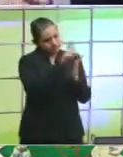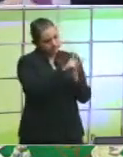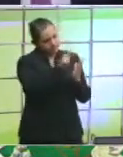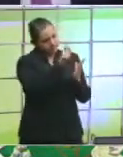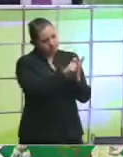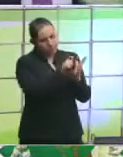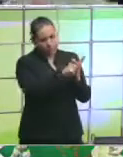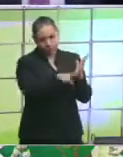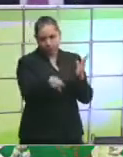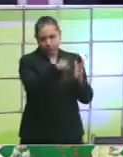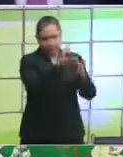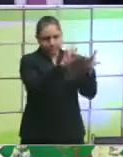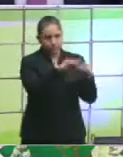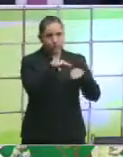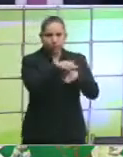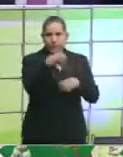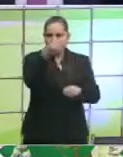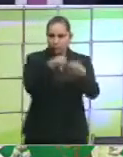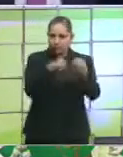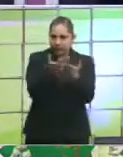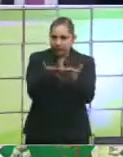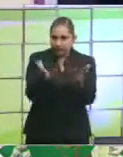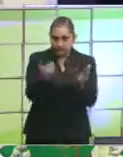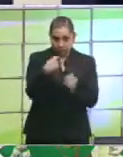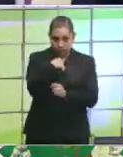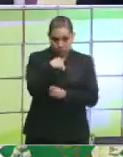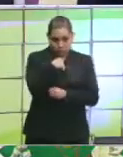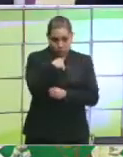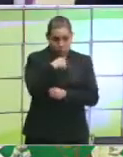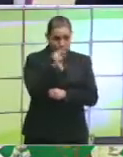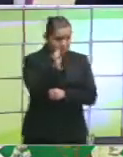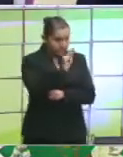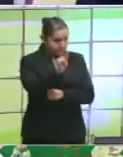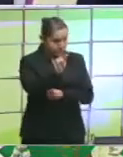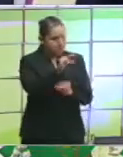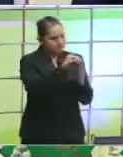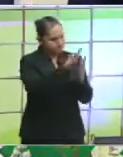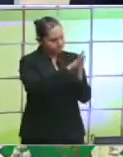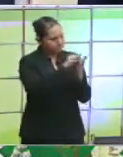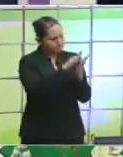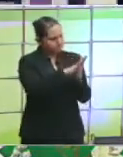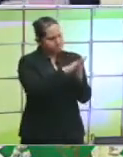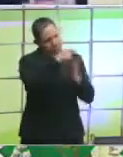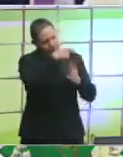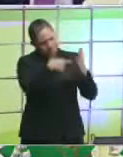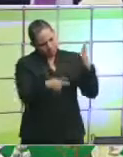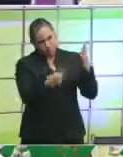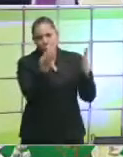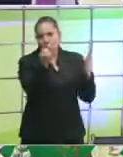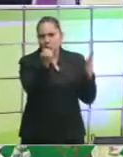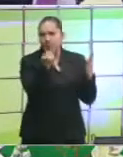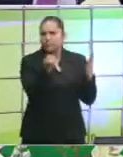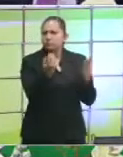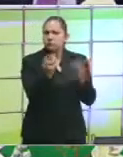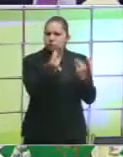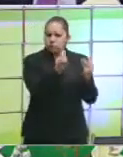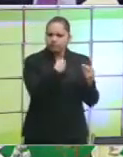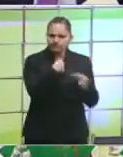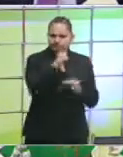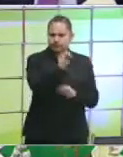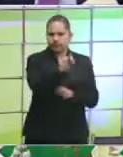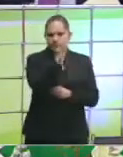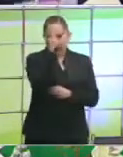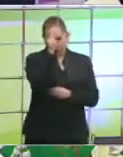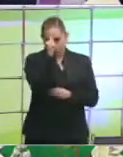esta justicia abierta yo no podría estar más de acuerdo he anotado sí nueve puntos y muchos toman un